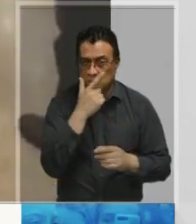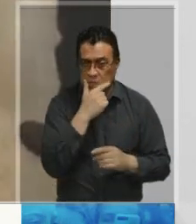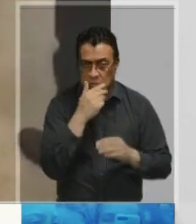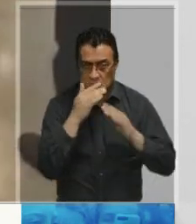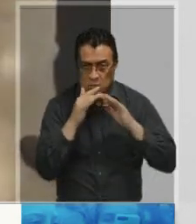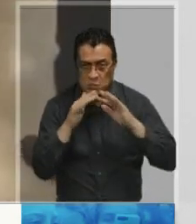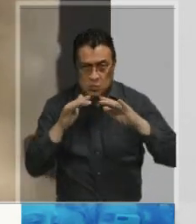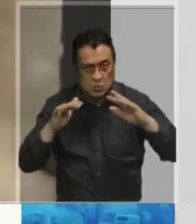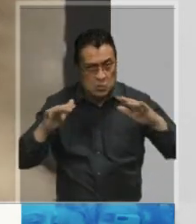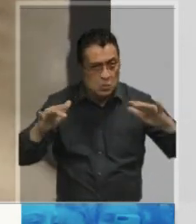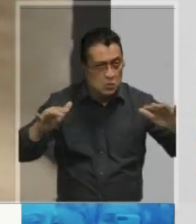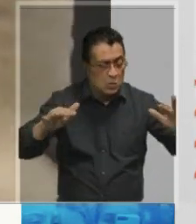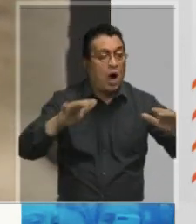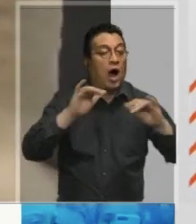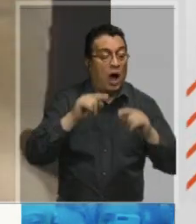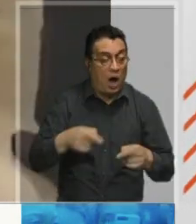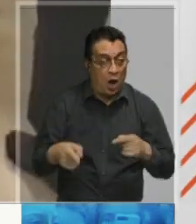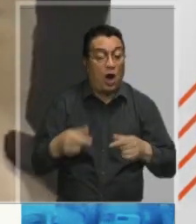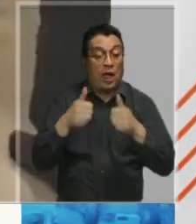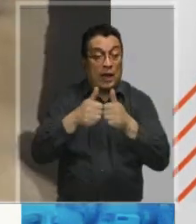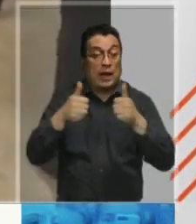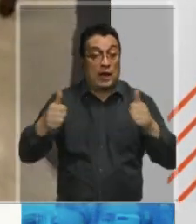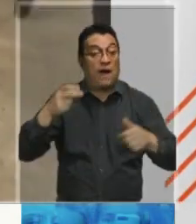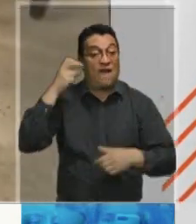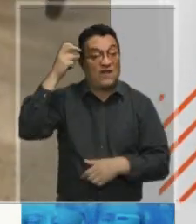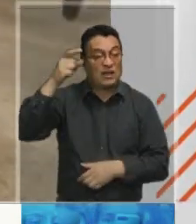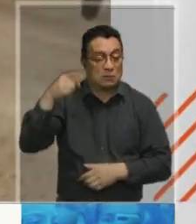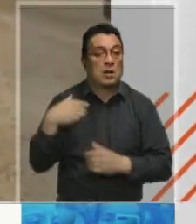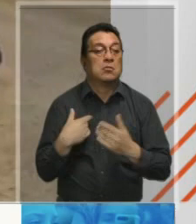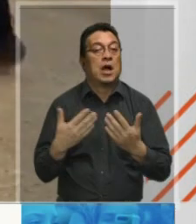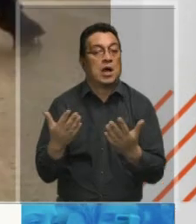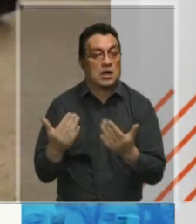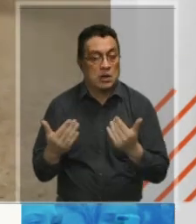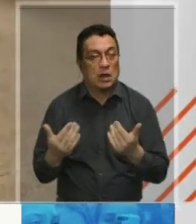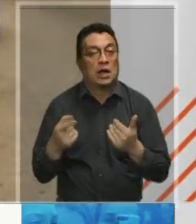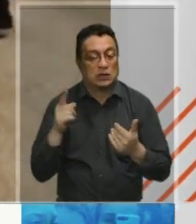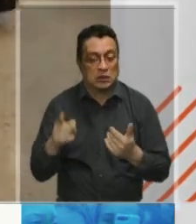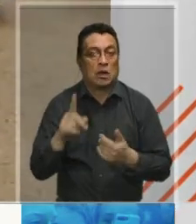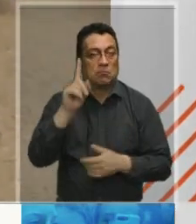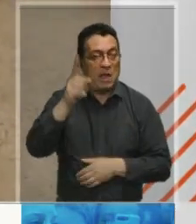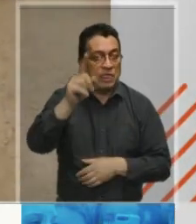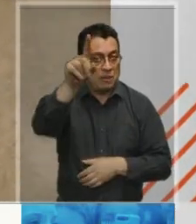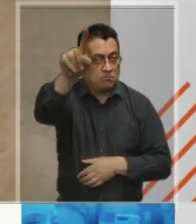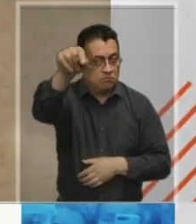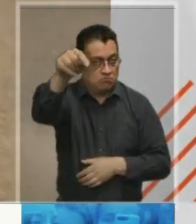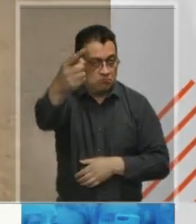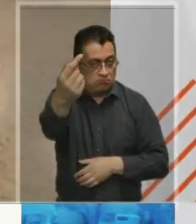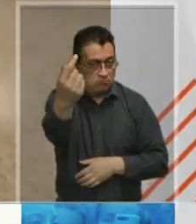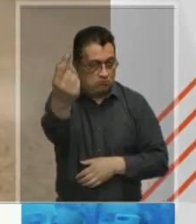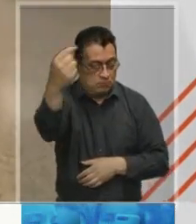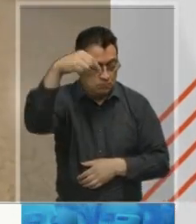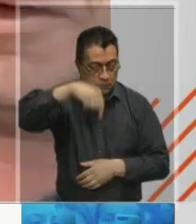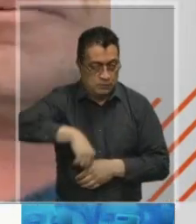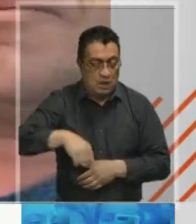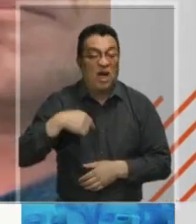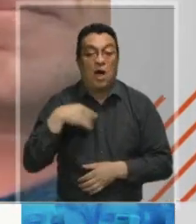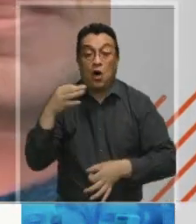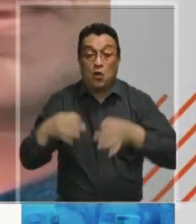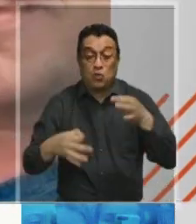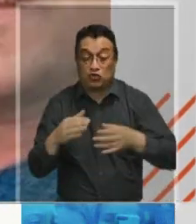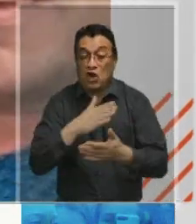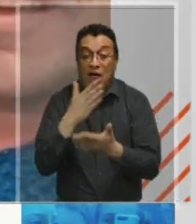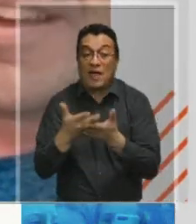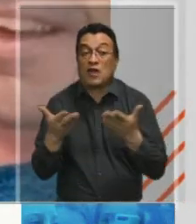también, algo que es muy importante, en autoridades brasileñas la necesidad de extraditarlo. Hasta ahora no hay ningún juicio contra él, pero